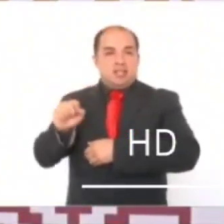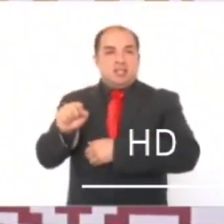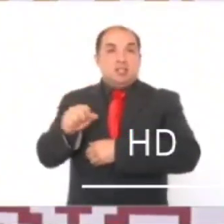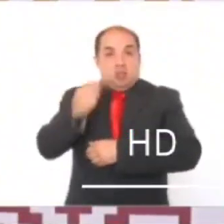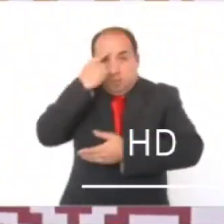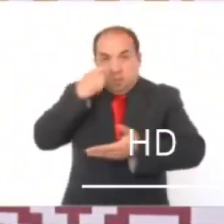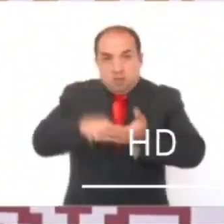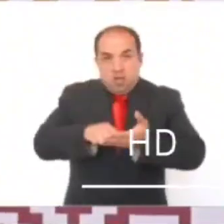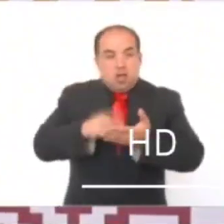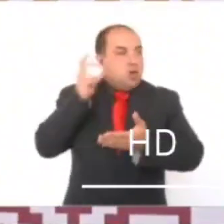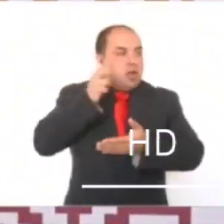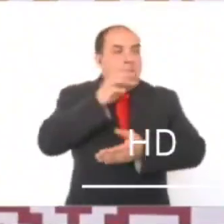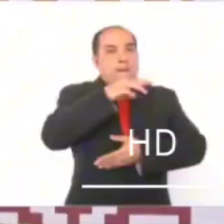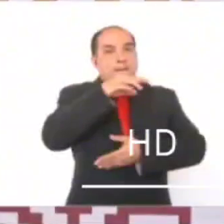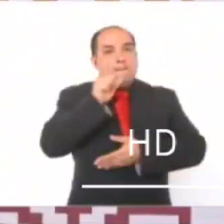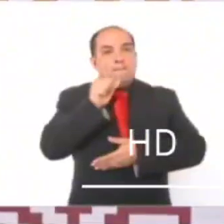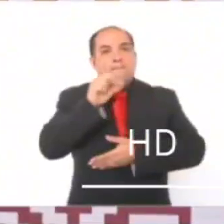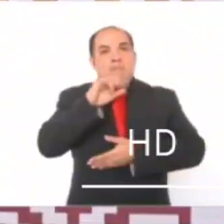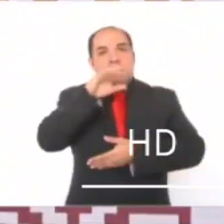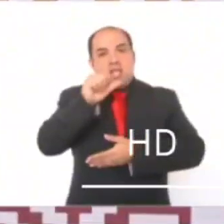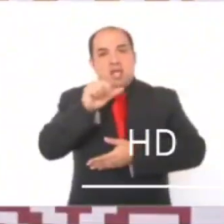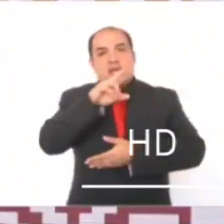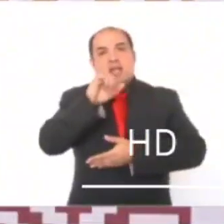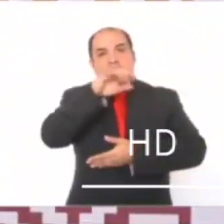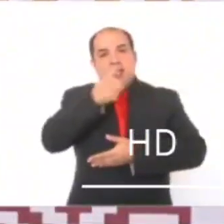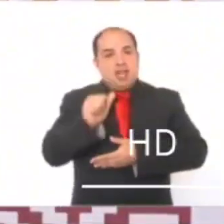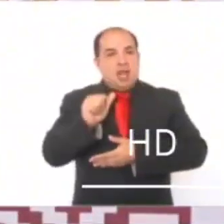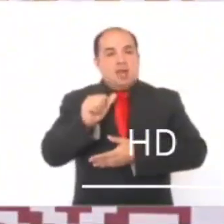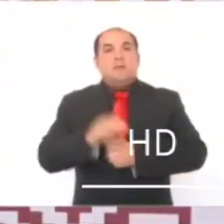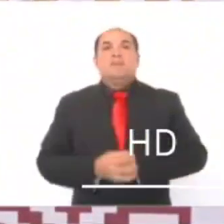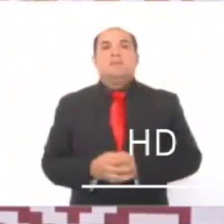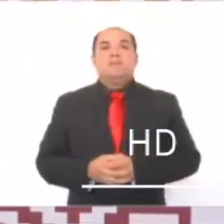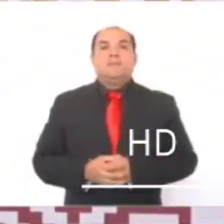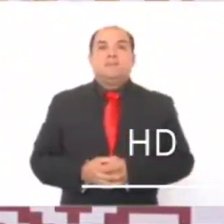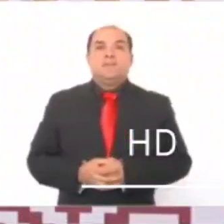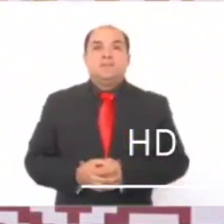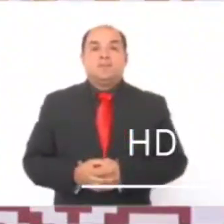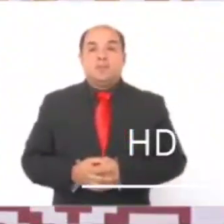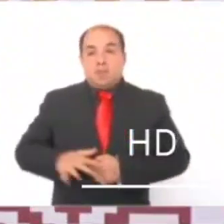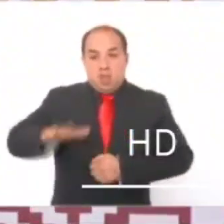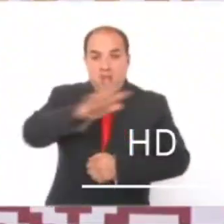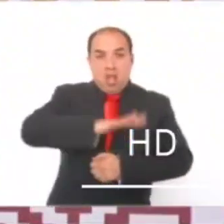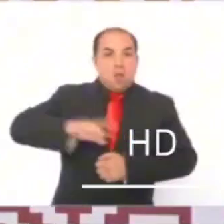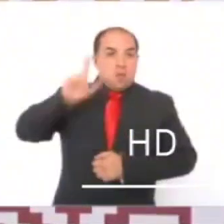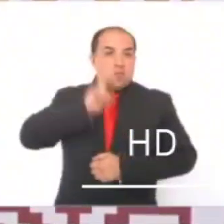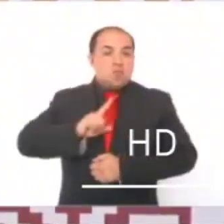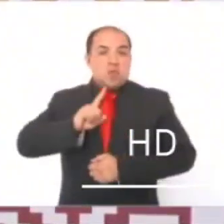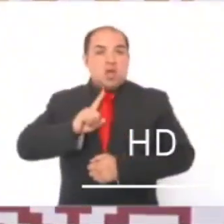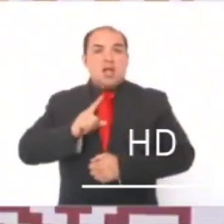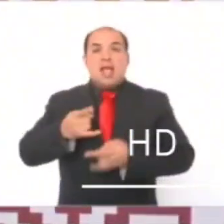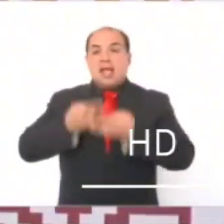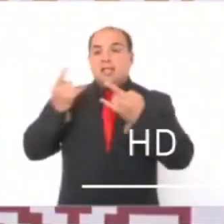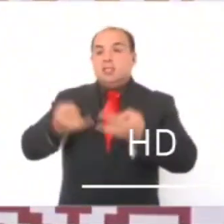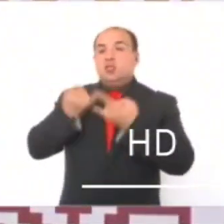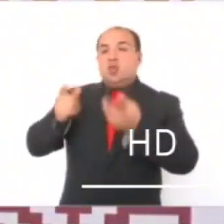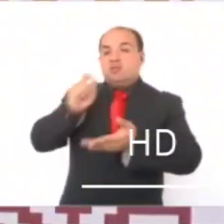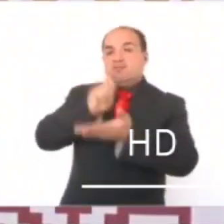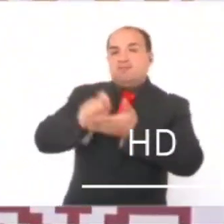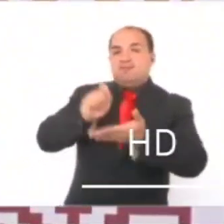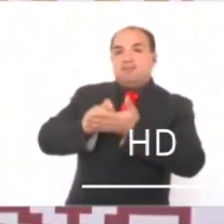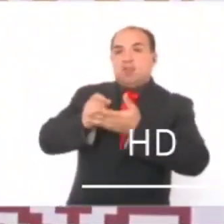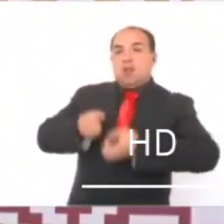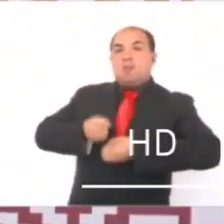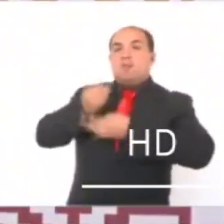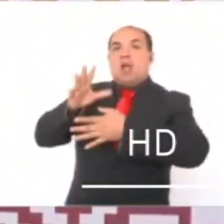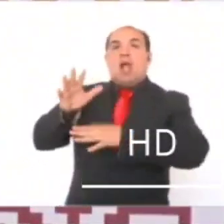escuchado a María Reina, soprano MIG. Las mujeres podemos construir historias y llevarlas al